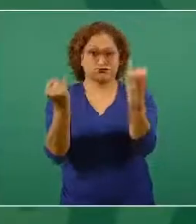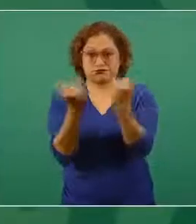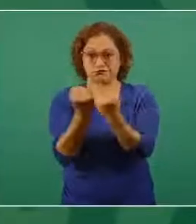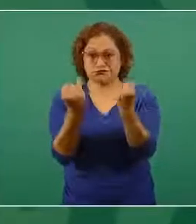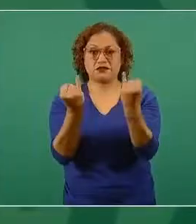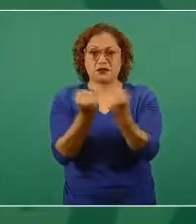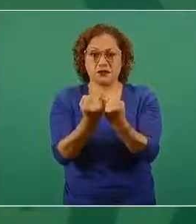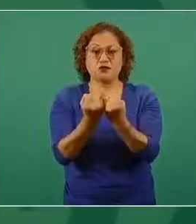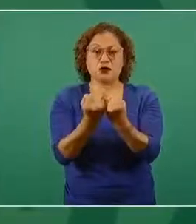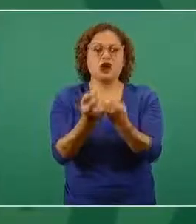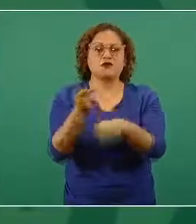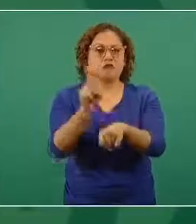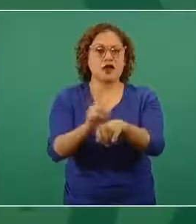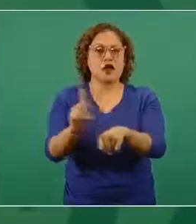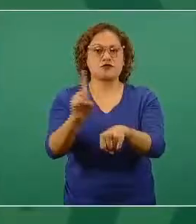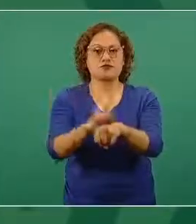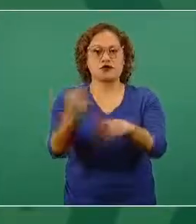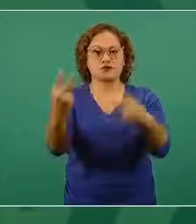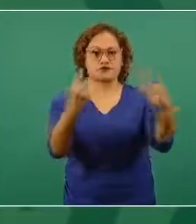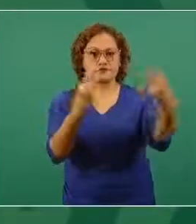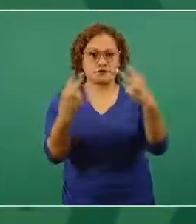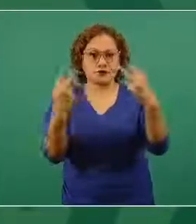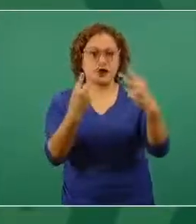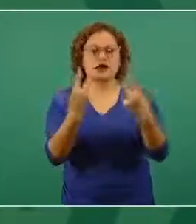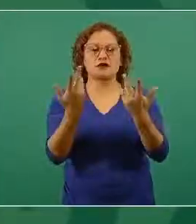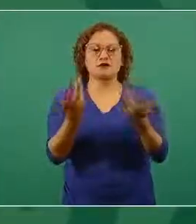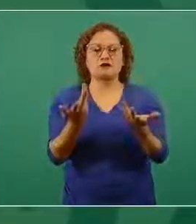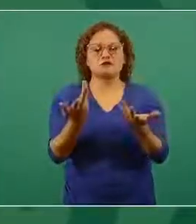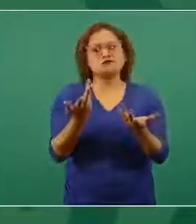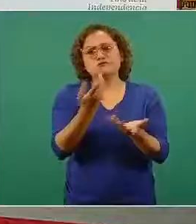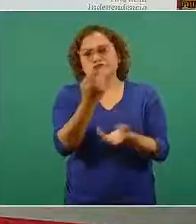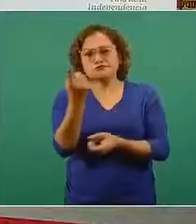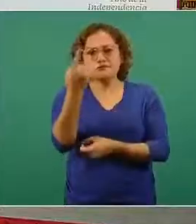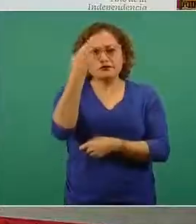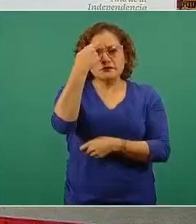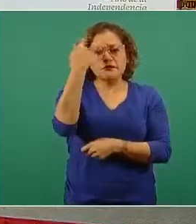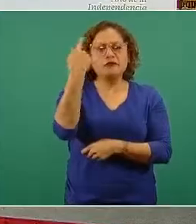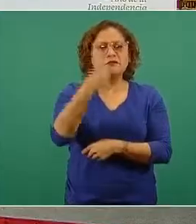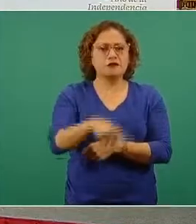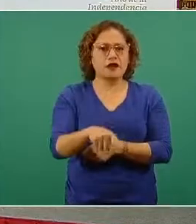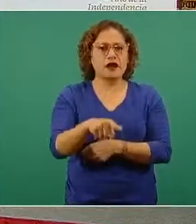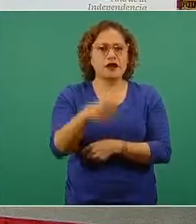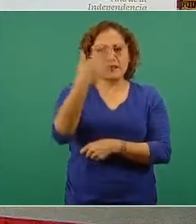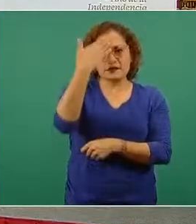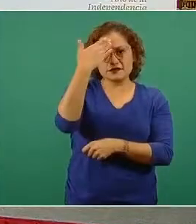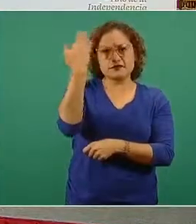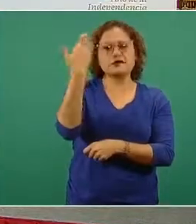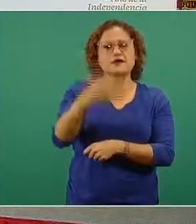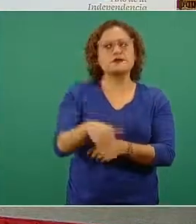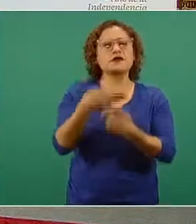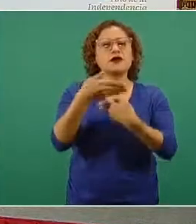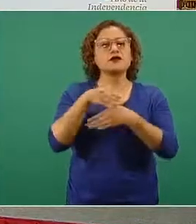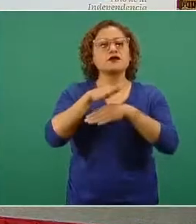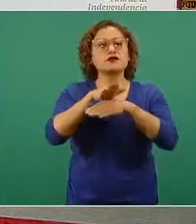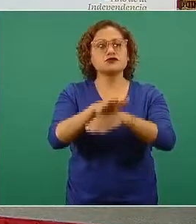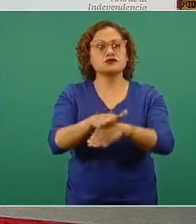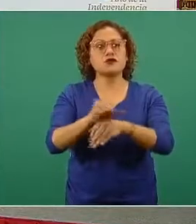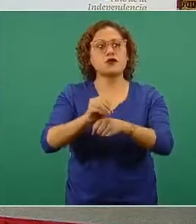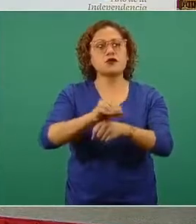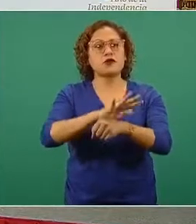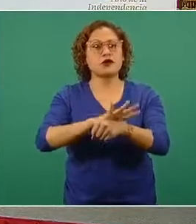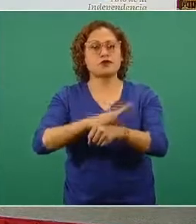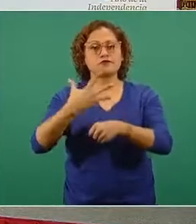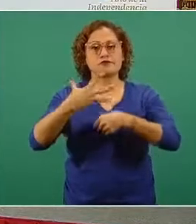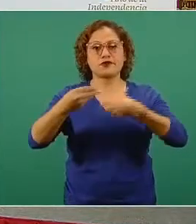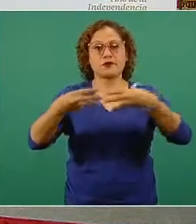a día estas conferencias para conocer la situación epidemiológica y temas de salud